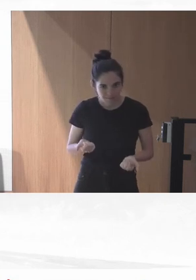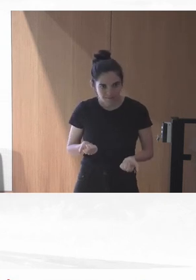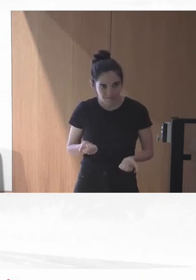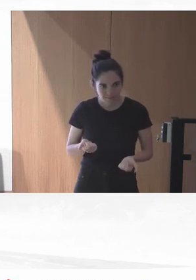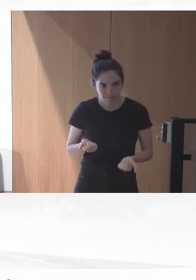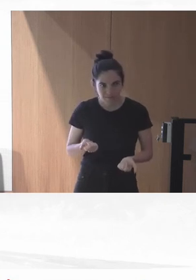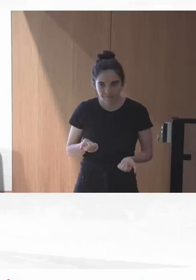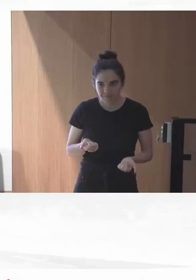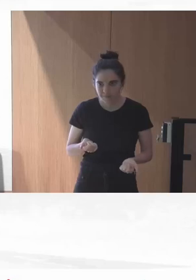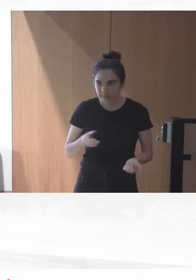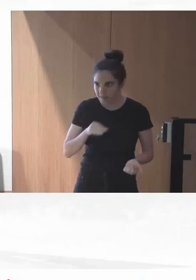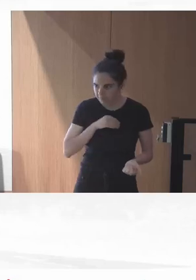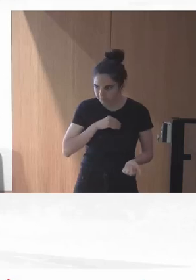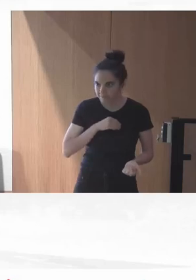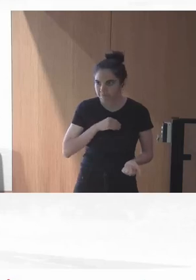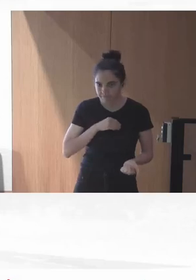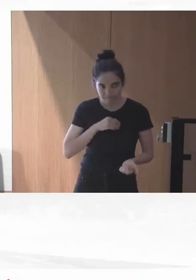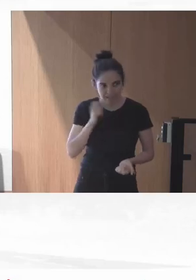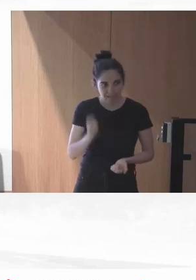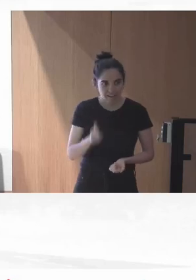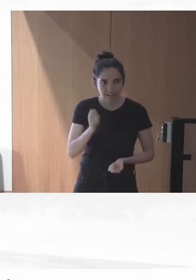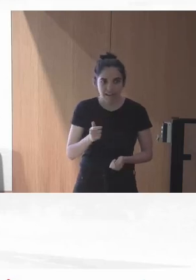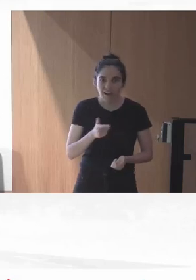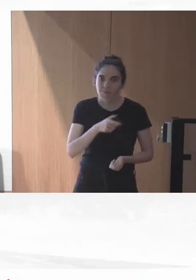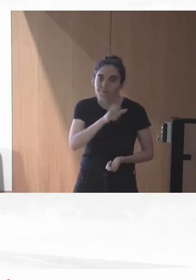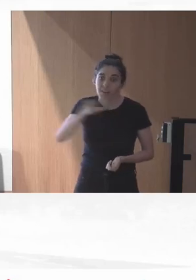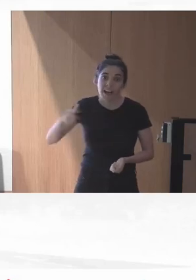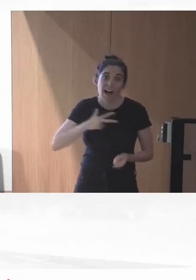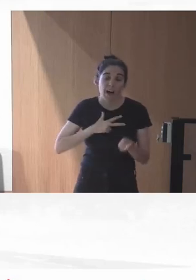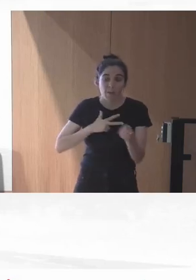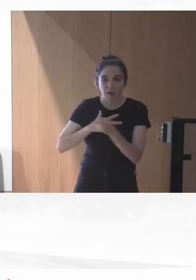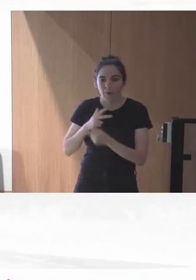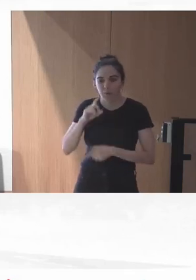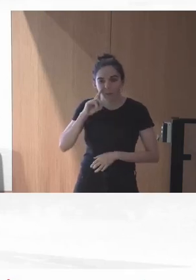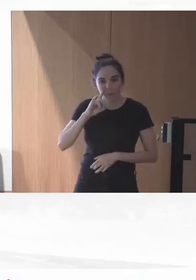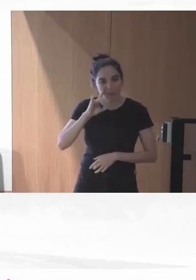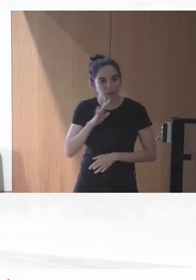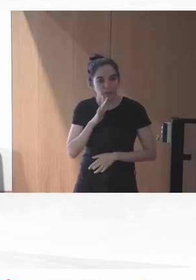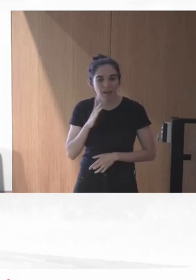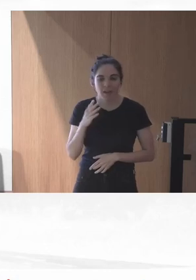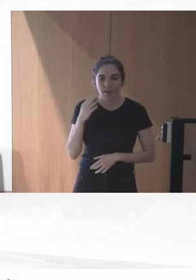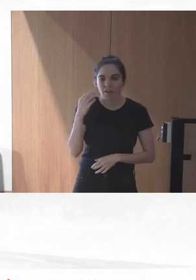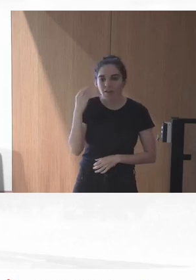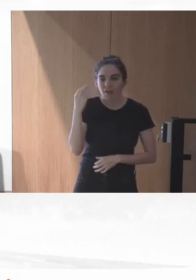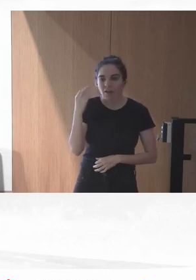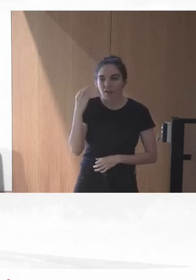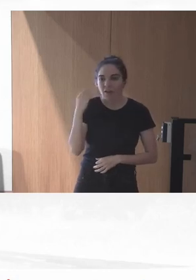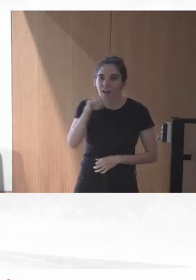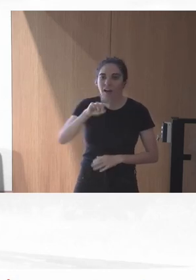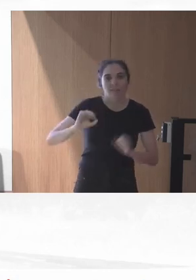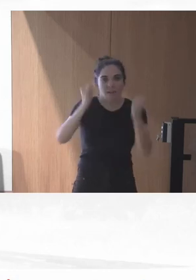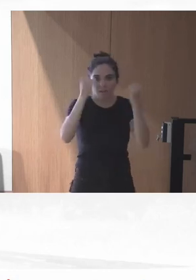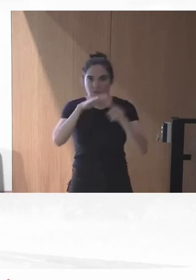Y desgraciadamente a menudo los abogados, bueno, se les considera a lo mejor los que son los únicos, la única línea de salvación a